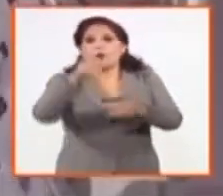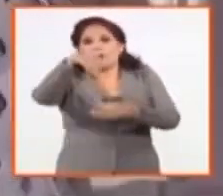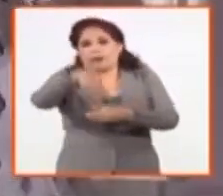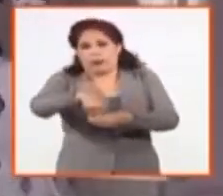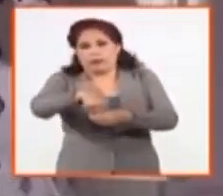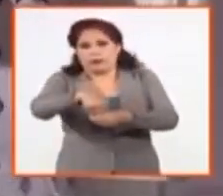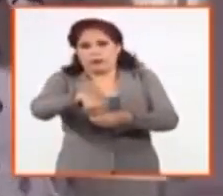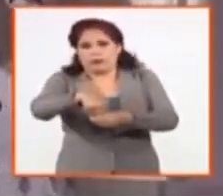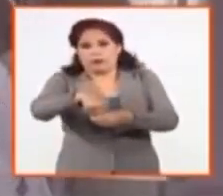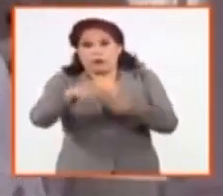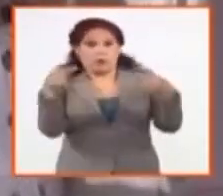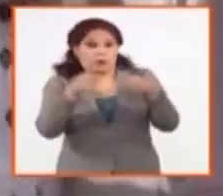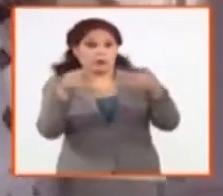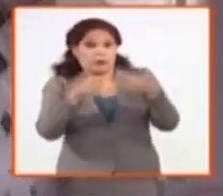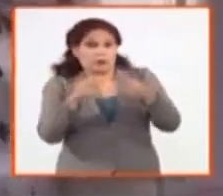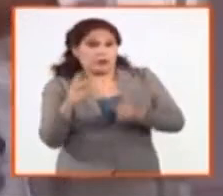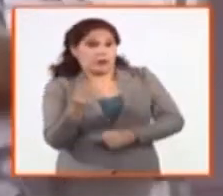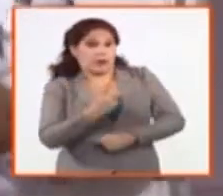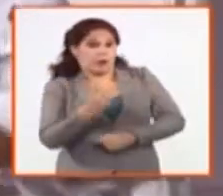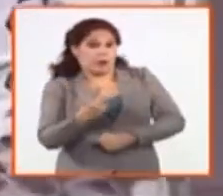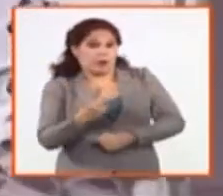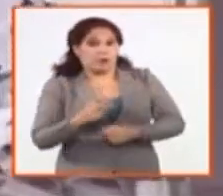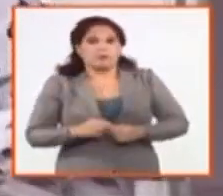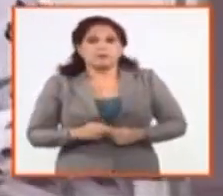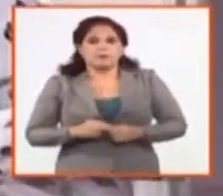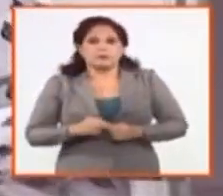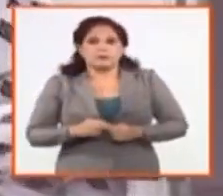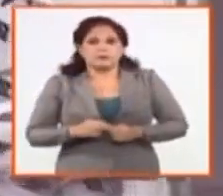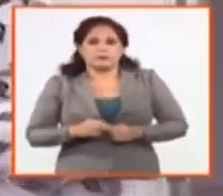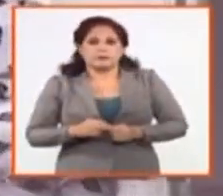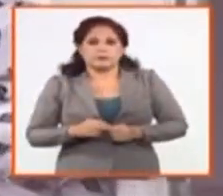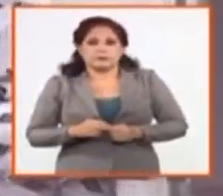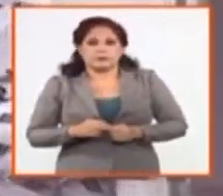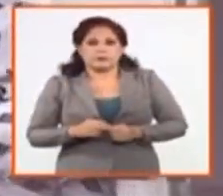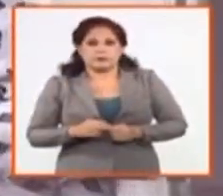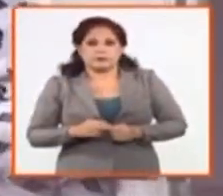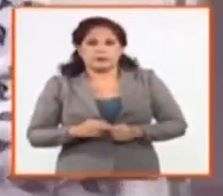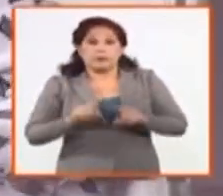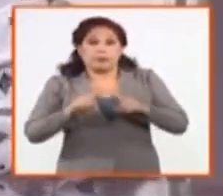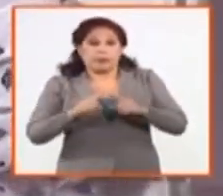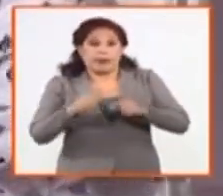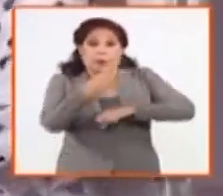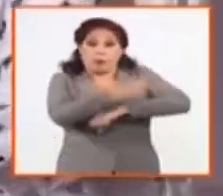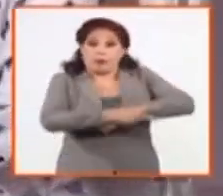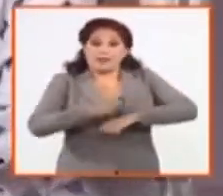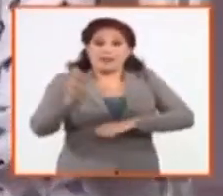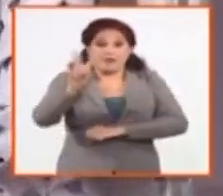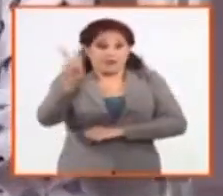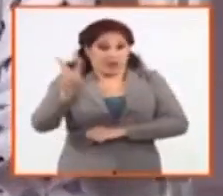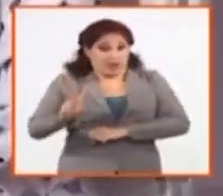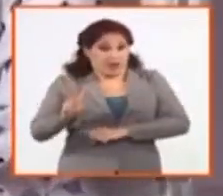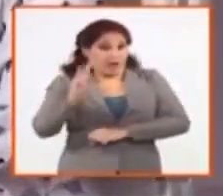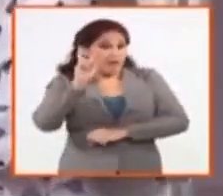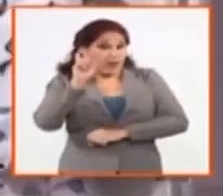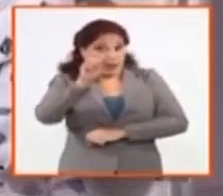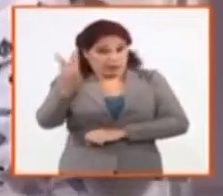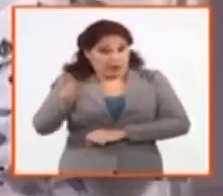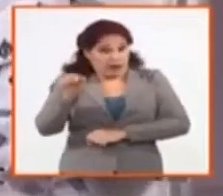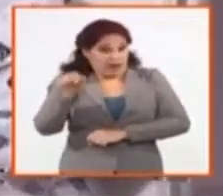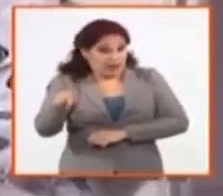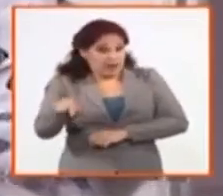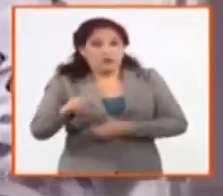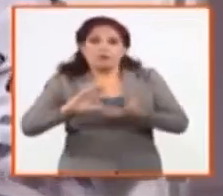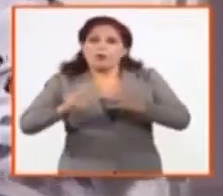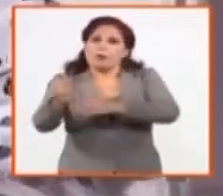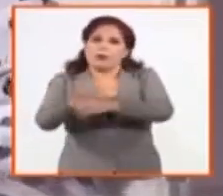las contradicciones entre las grandes potencias se dirimieron en el sur. Pero en Vietnam fue tal el impacto, y después voy a